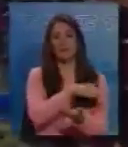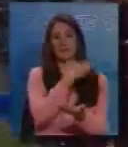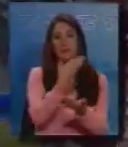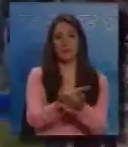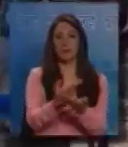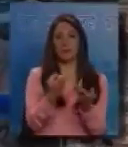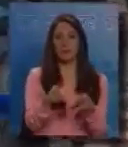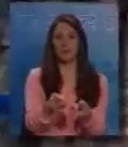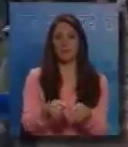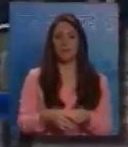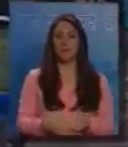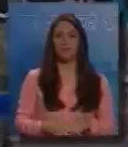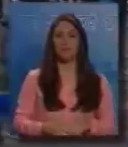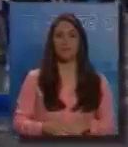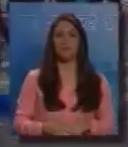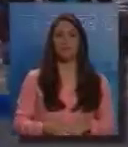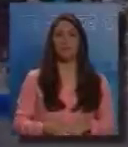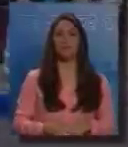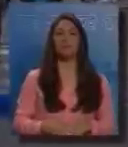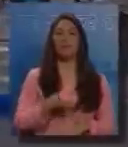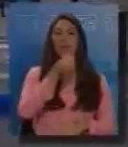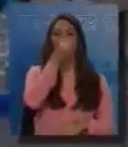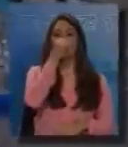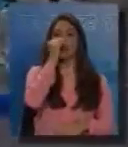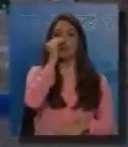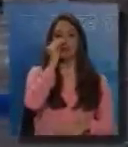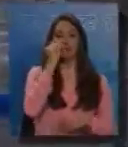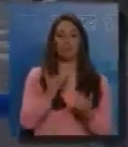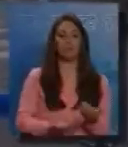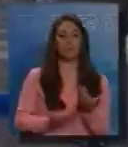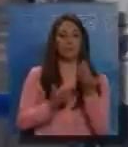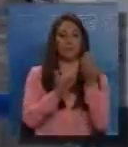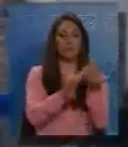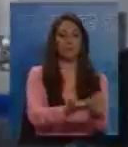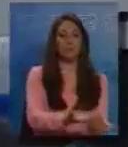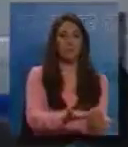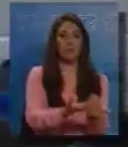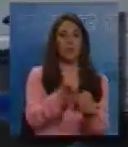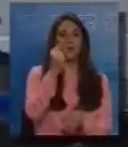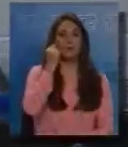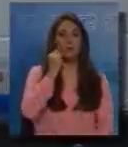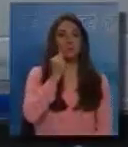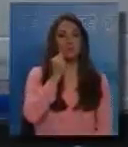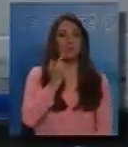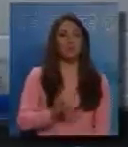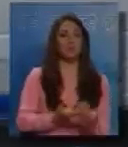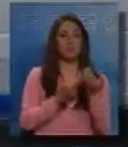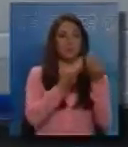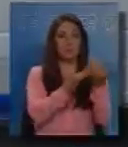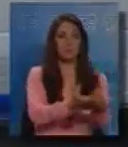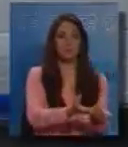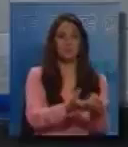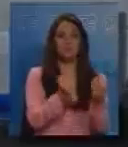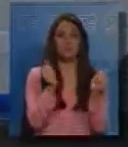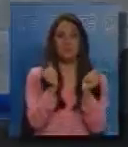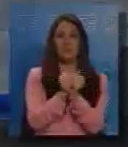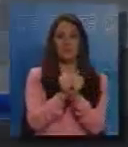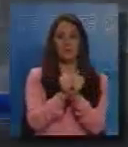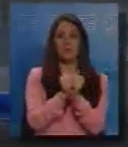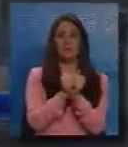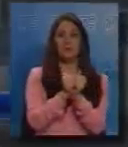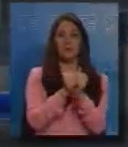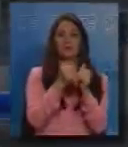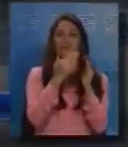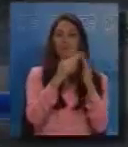planificado colocar una ofrenda floral en la tumba del Mariscal Sucre, en la Catedral Metropolitana, junto al Palacio